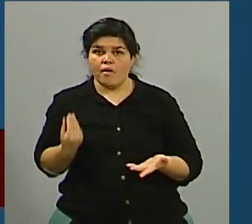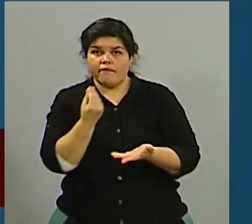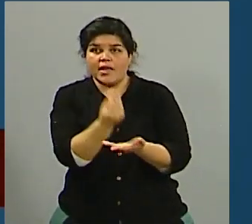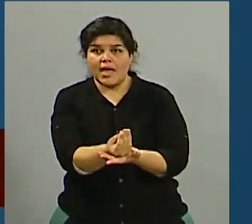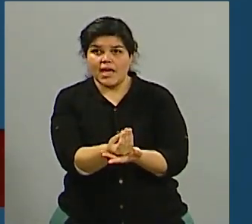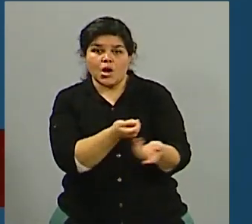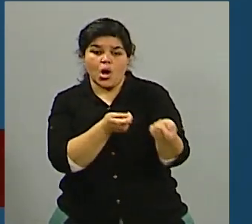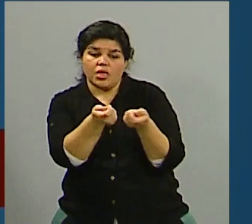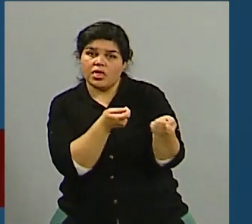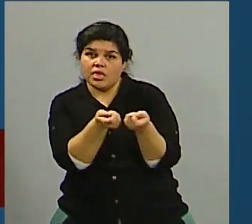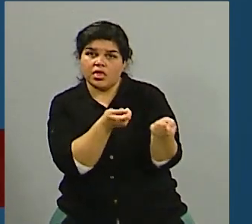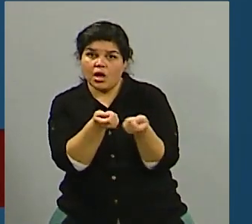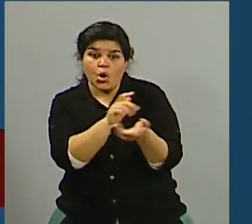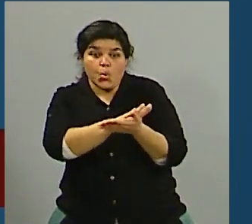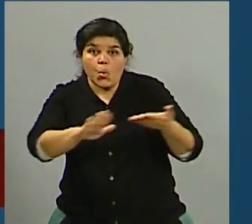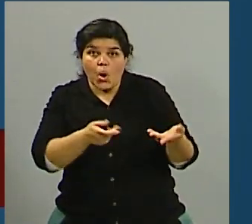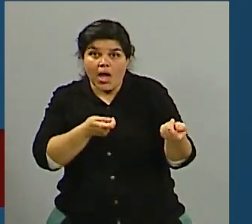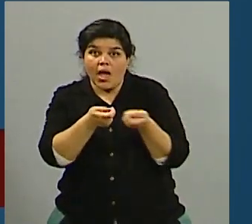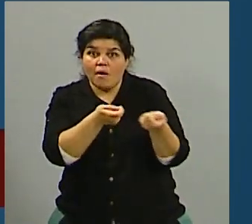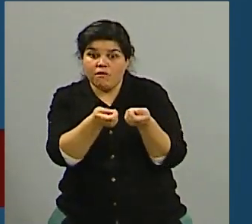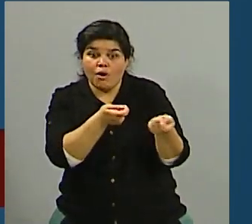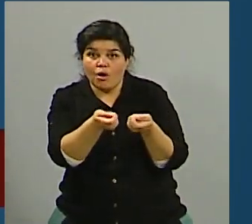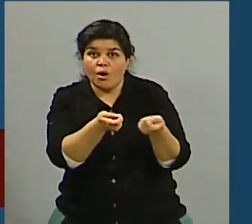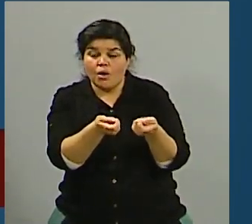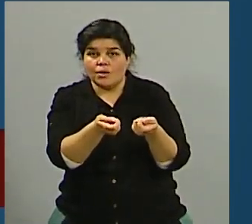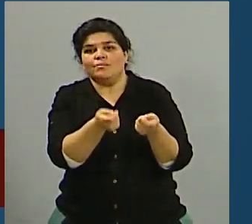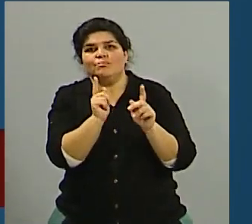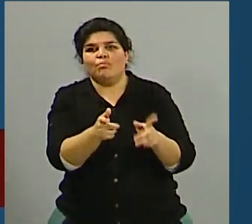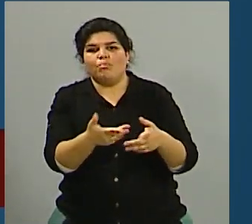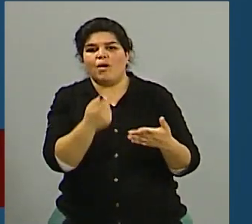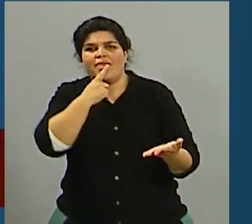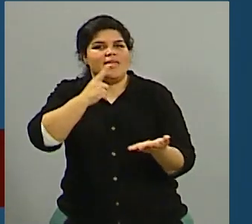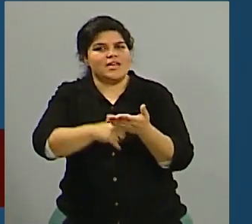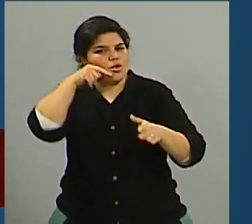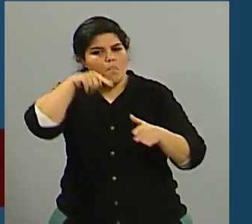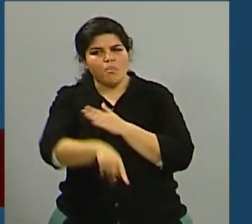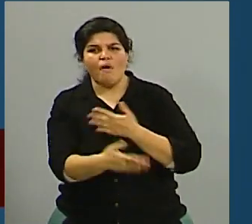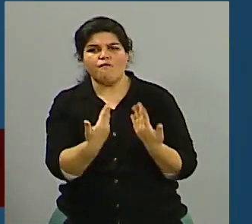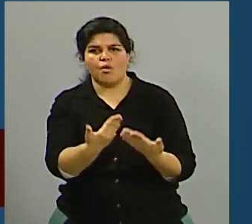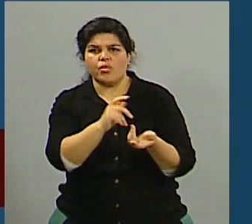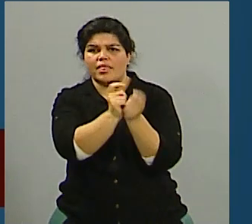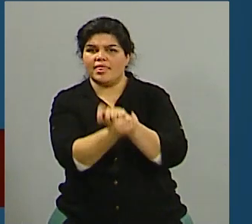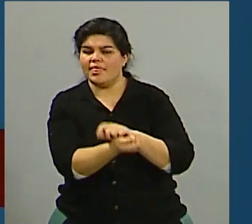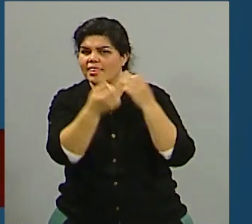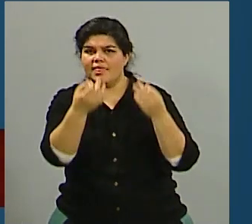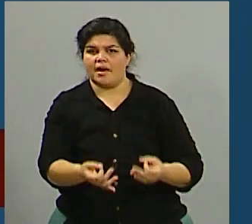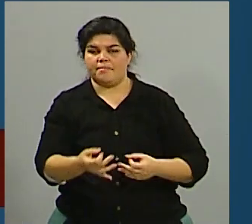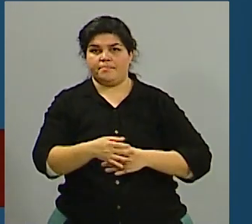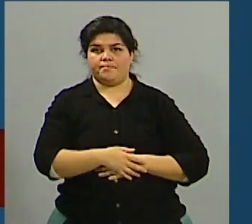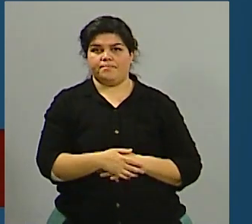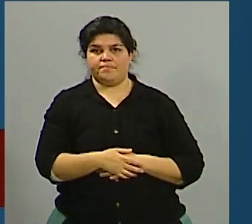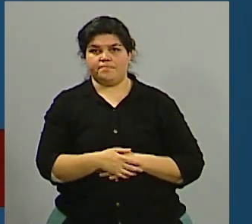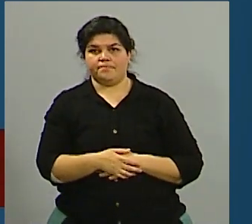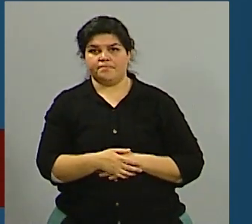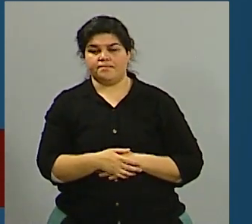cierto changüí para tomar estas decisiones profundas, ¿no? De cambios profundos y de cambios estructurales